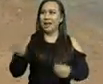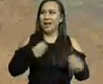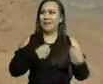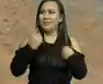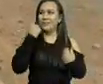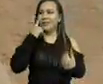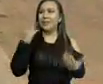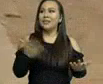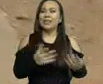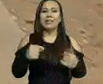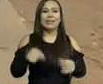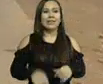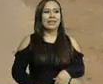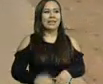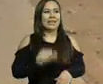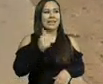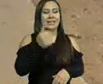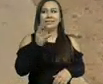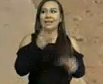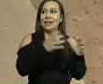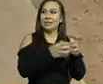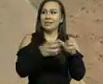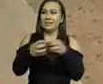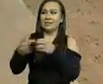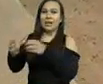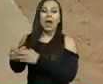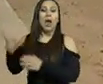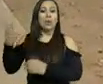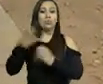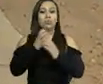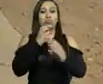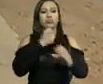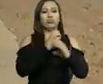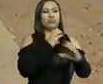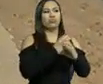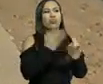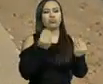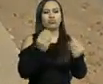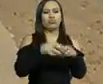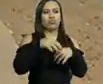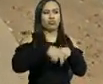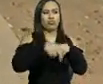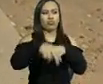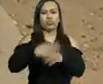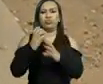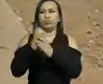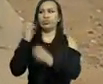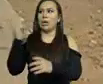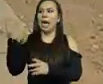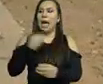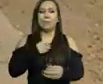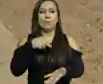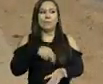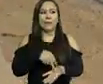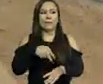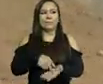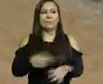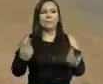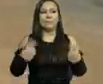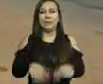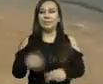acoge a 16 cooperativas de buses urbanos y varias unidades de buses cuyo destino